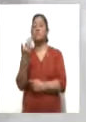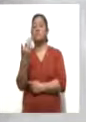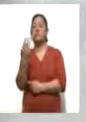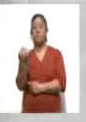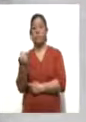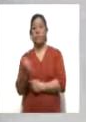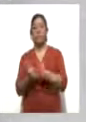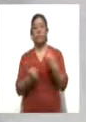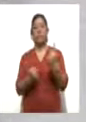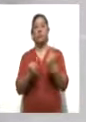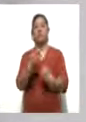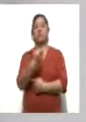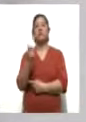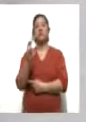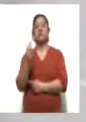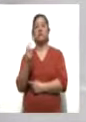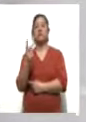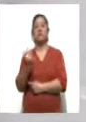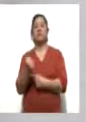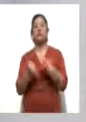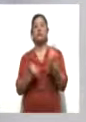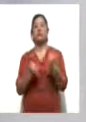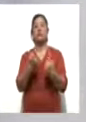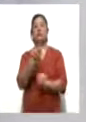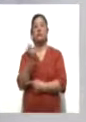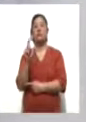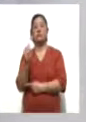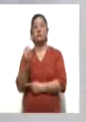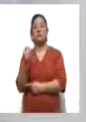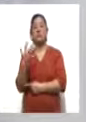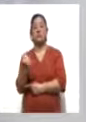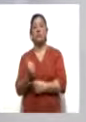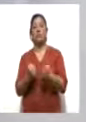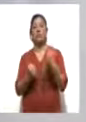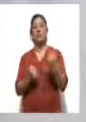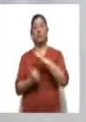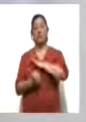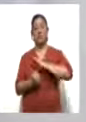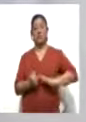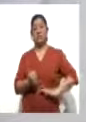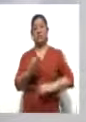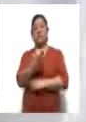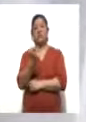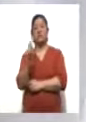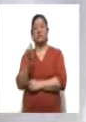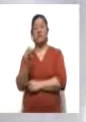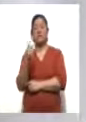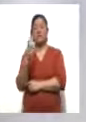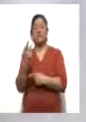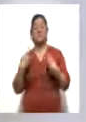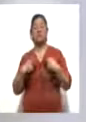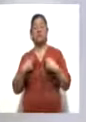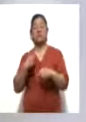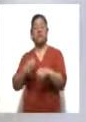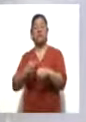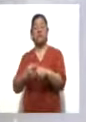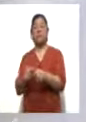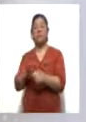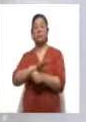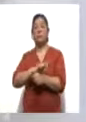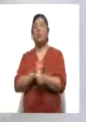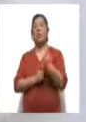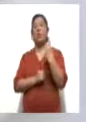165, Tlaltelulco 159, Tepetitla 132, Xaltocan 125, Tenancingo